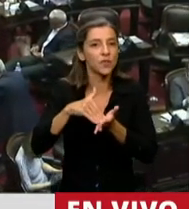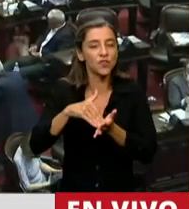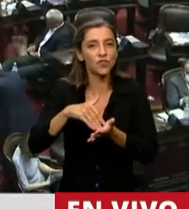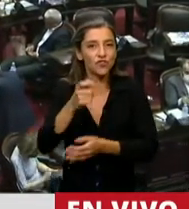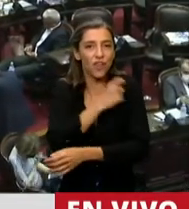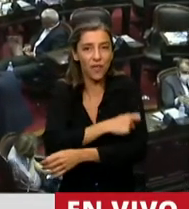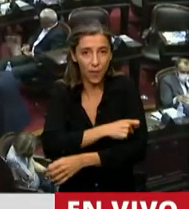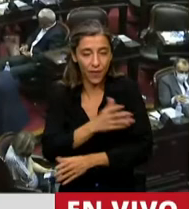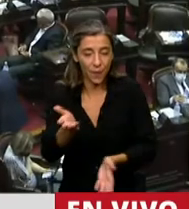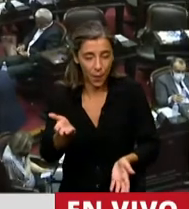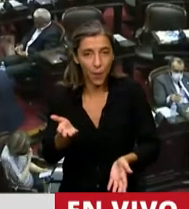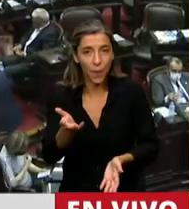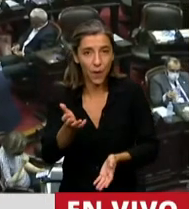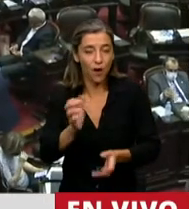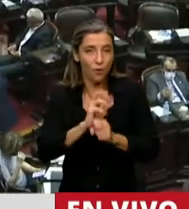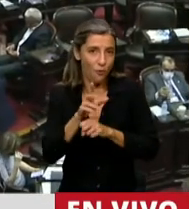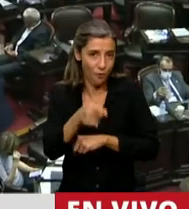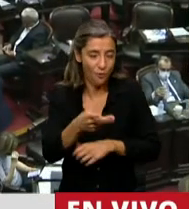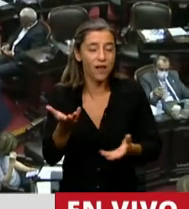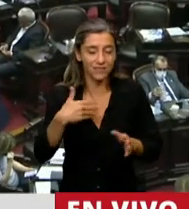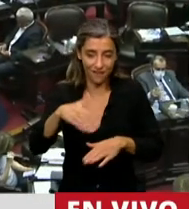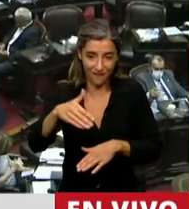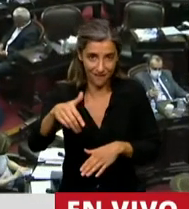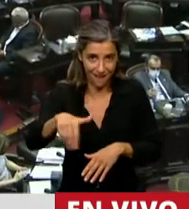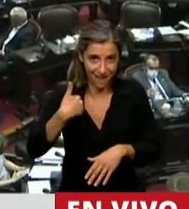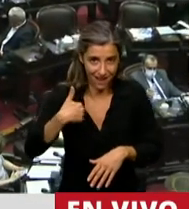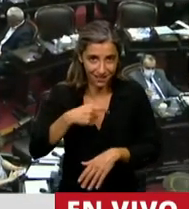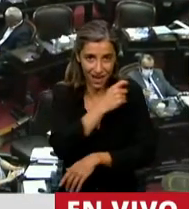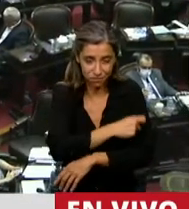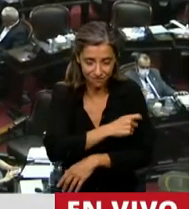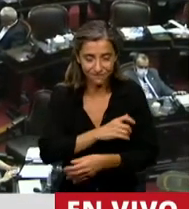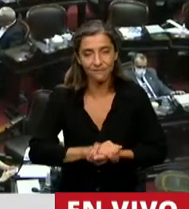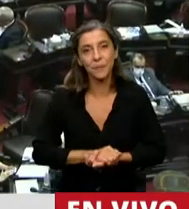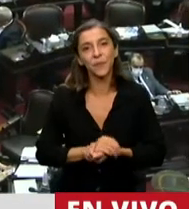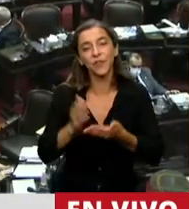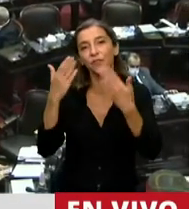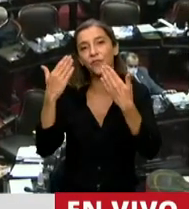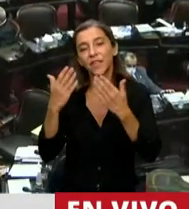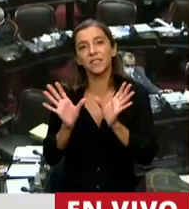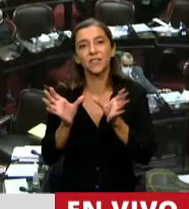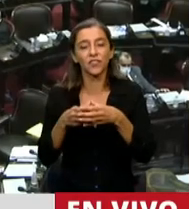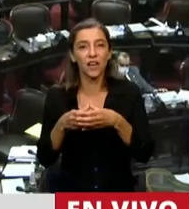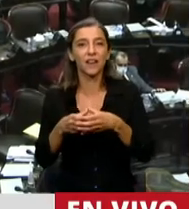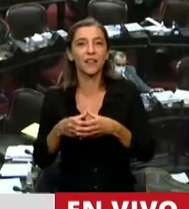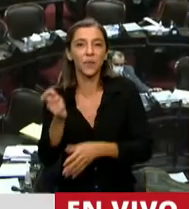de las cuales serán usadas prontamente en la Argentina. Felicitar al equipo de la vacuna